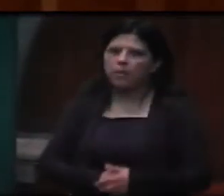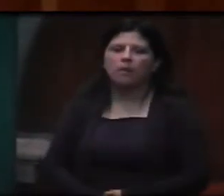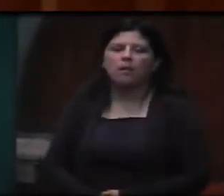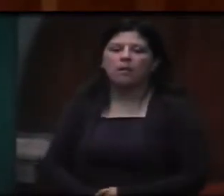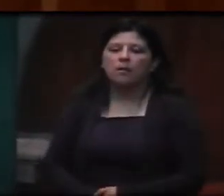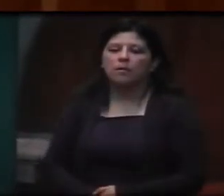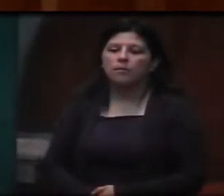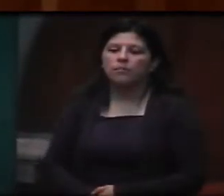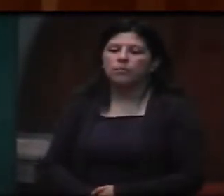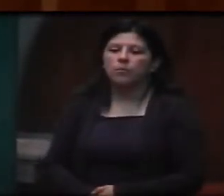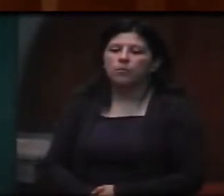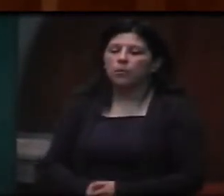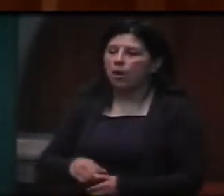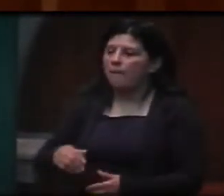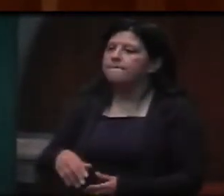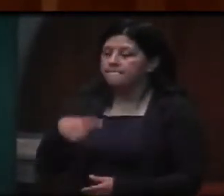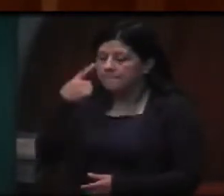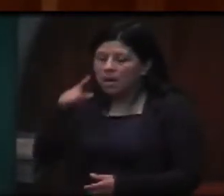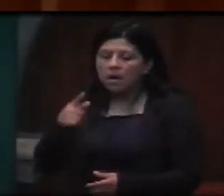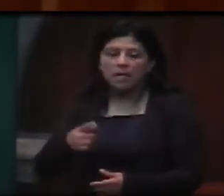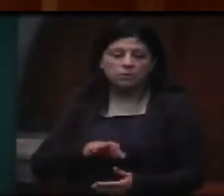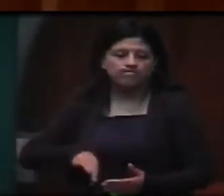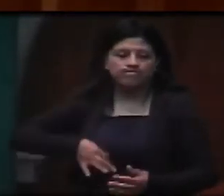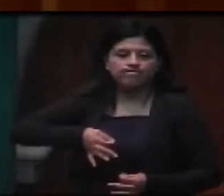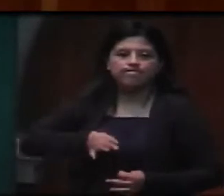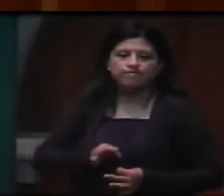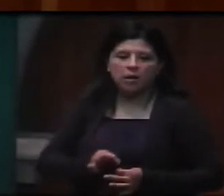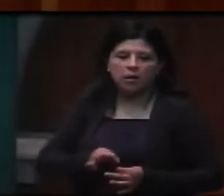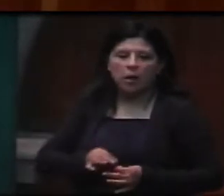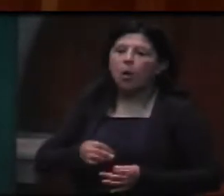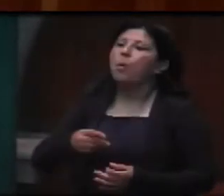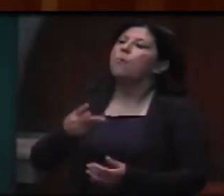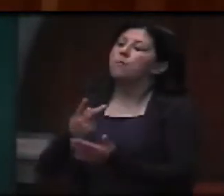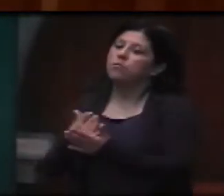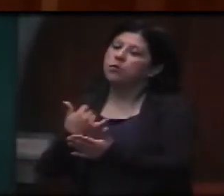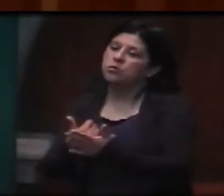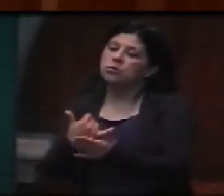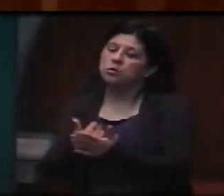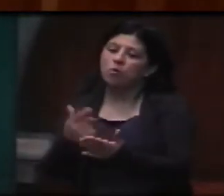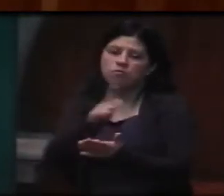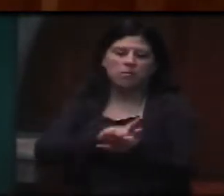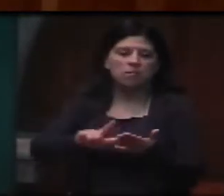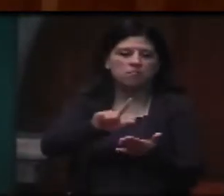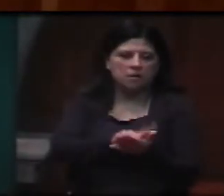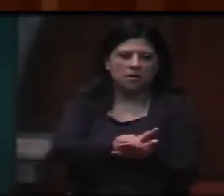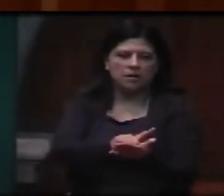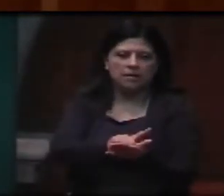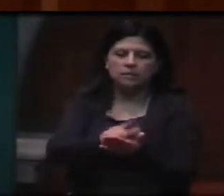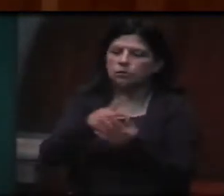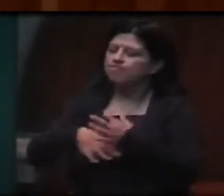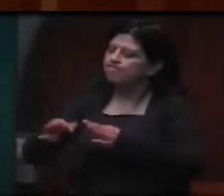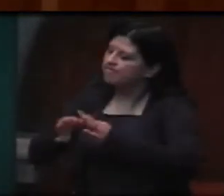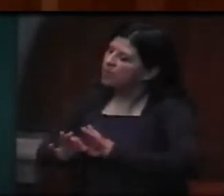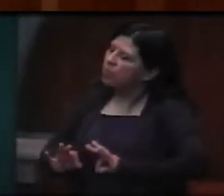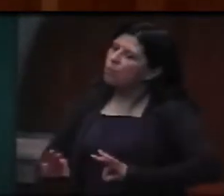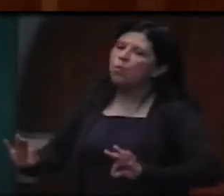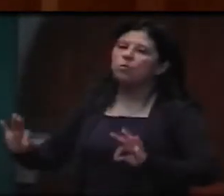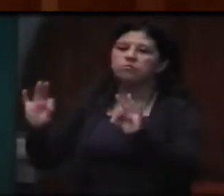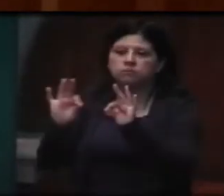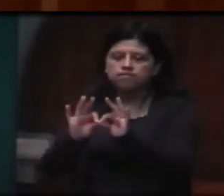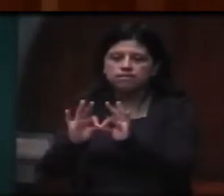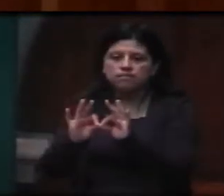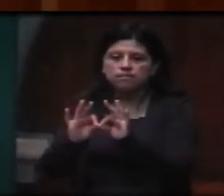Por lo anterior, y para dar cumplimiento al presente proyecto de decreto, resulta importante que dentro de los